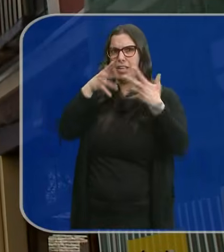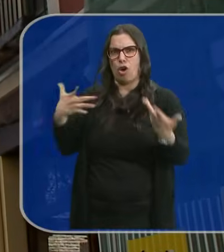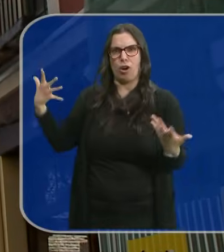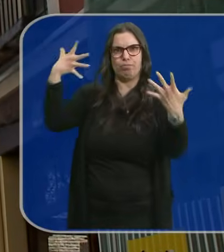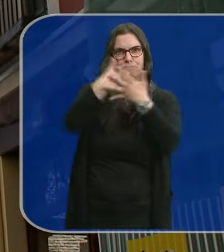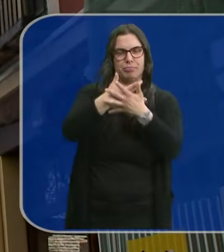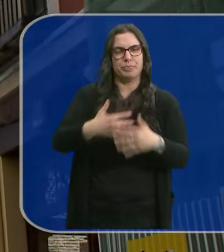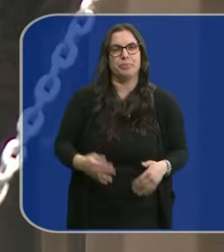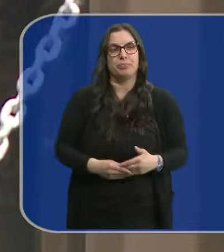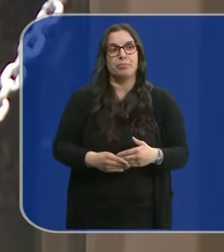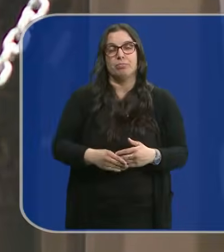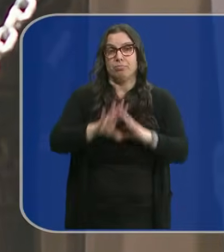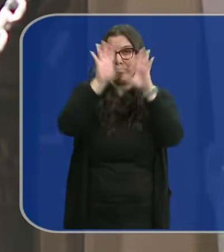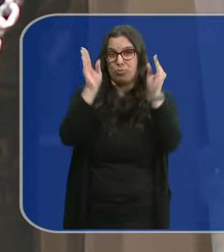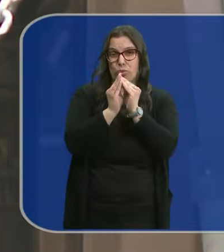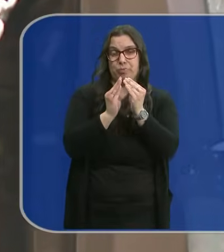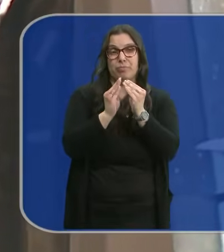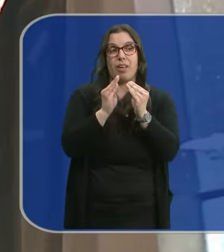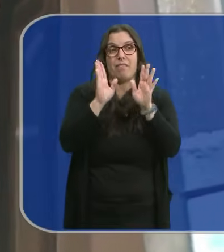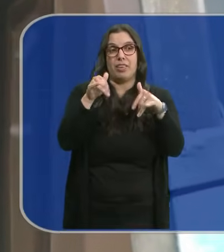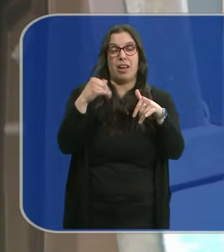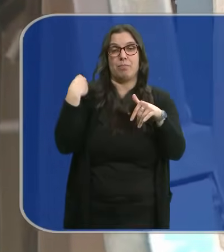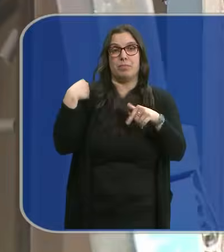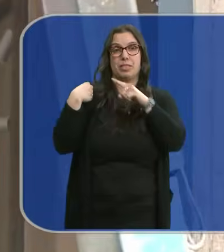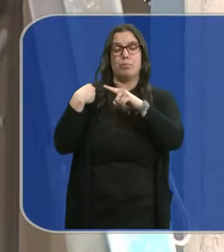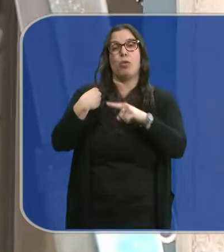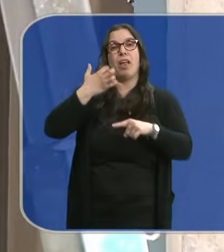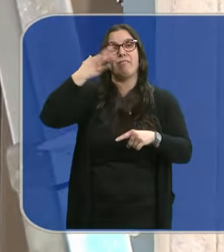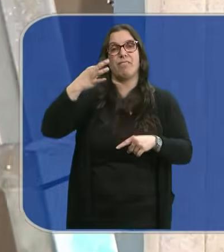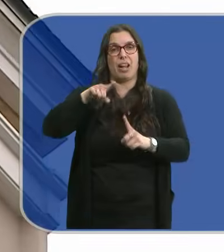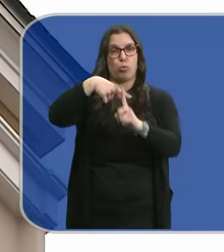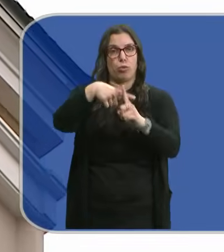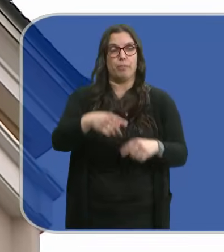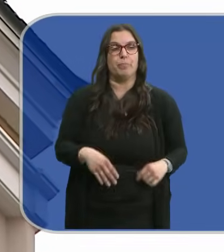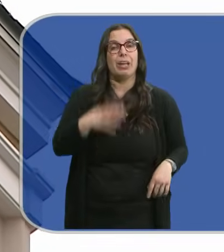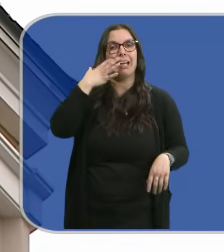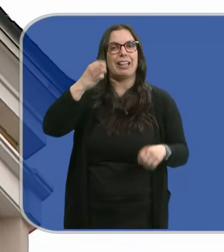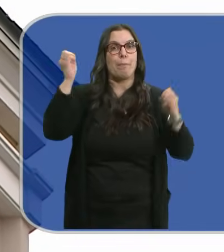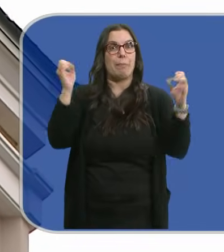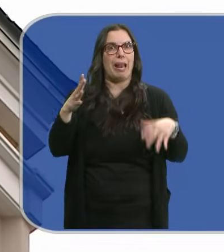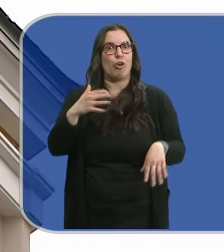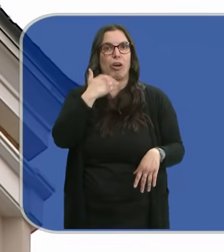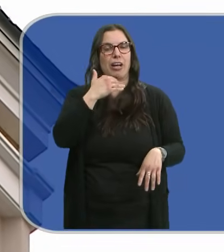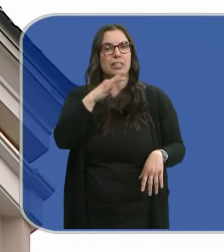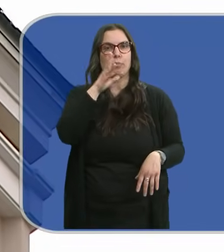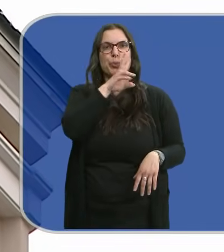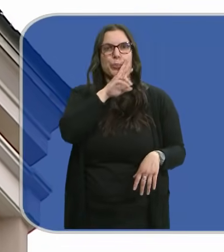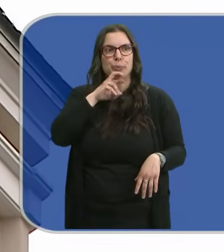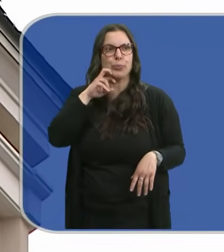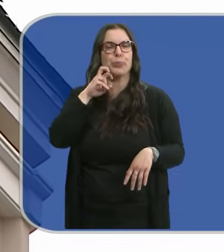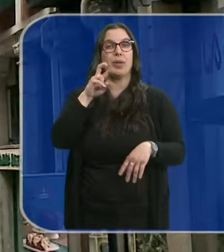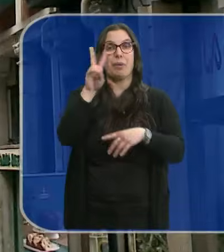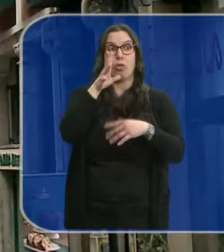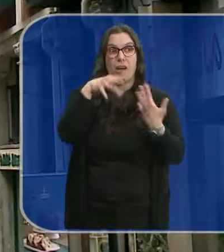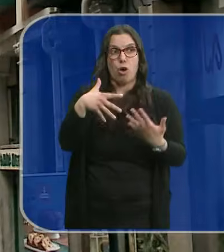más reciente, o de todo a la vez, como ocurre en el templo de la Veracruz. Realmente milagroso cómo se ha podido conservar en el